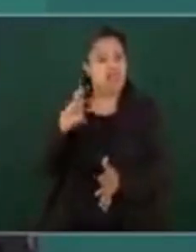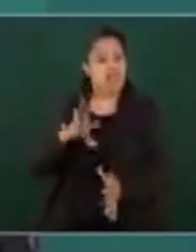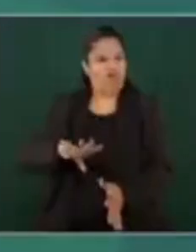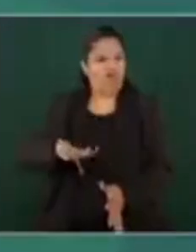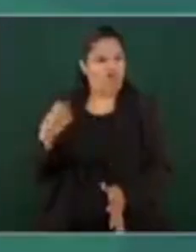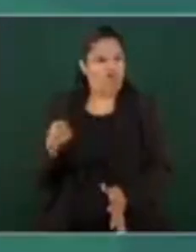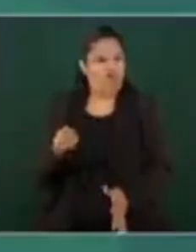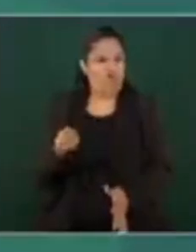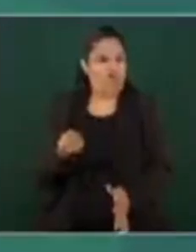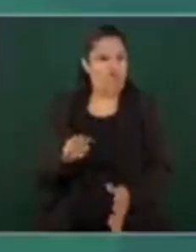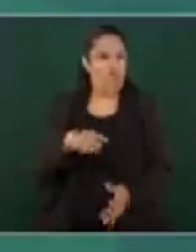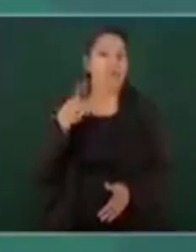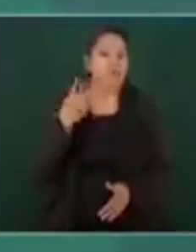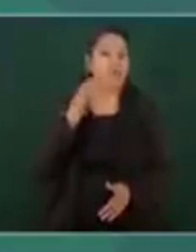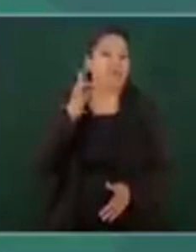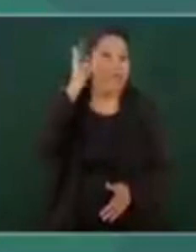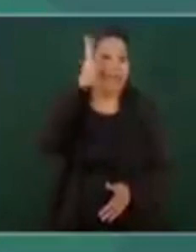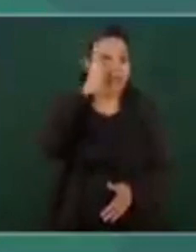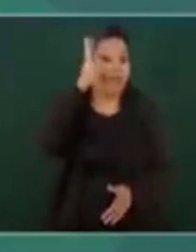de Felipe Calderón,